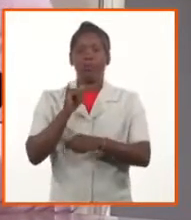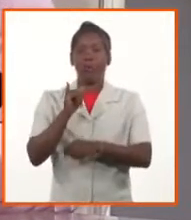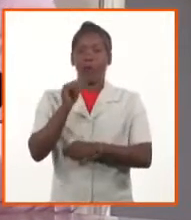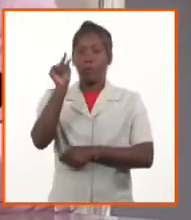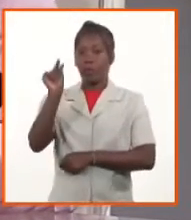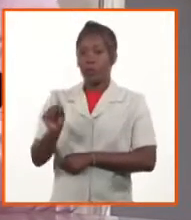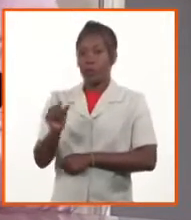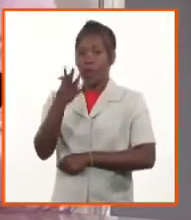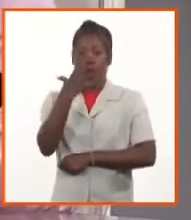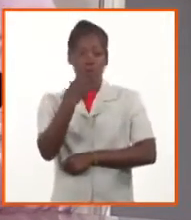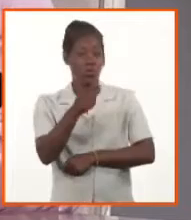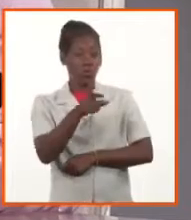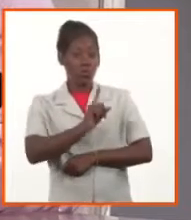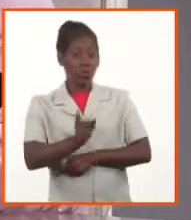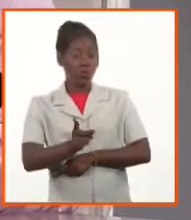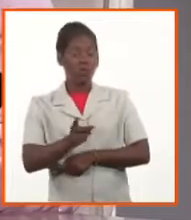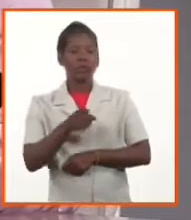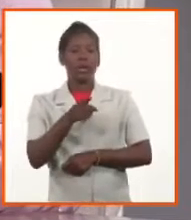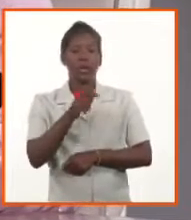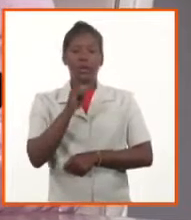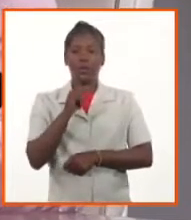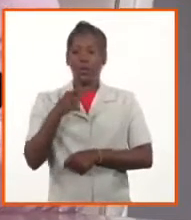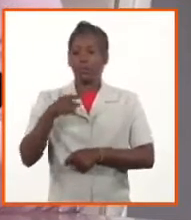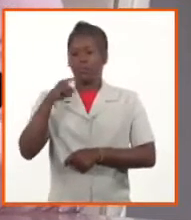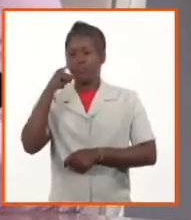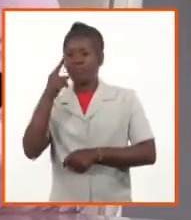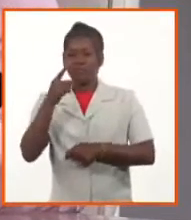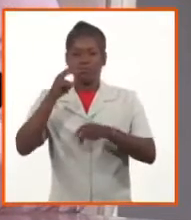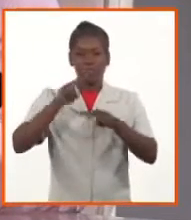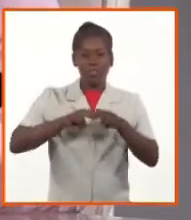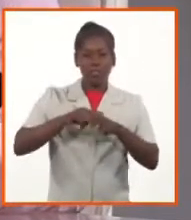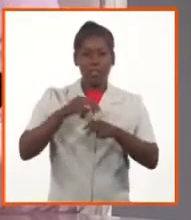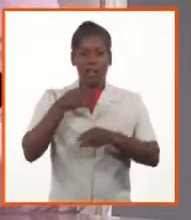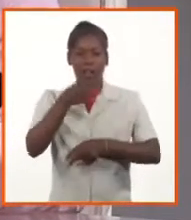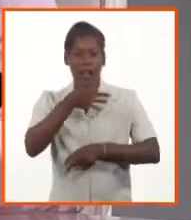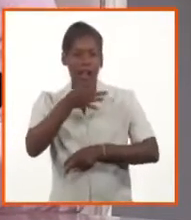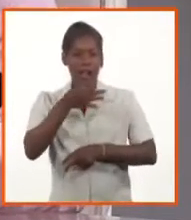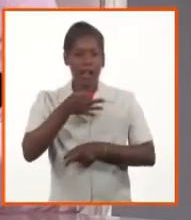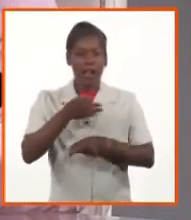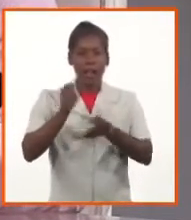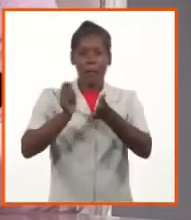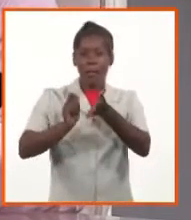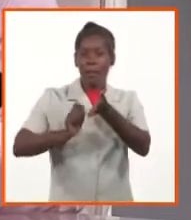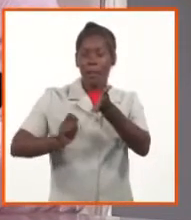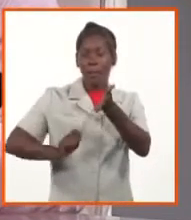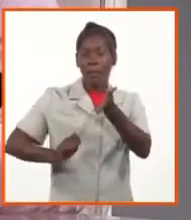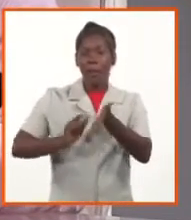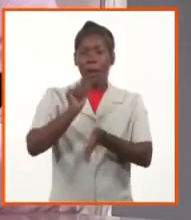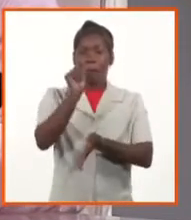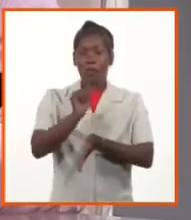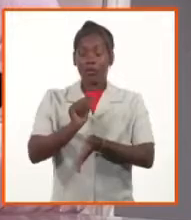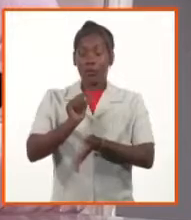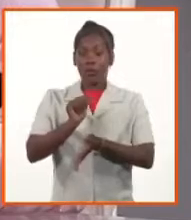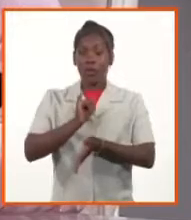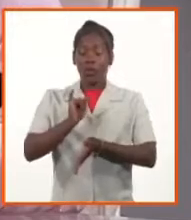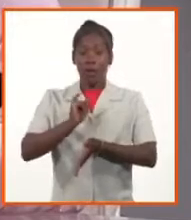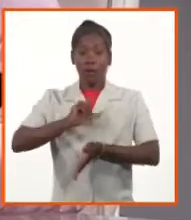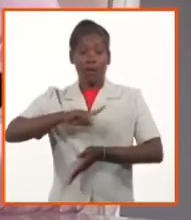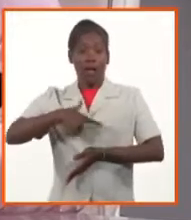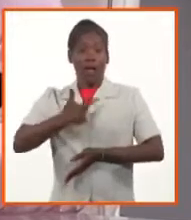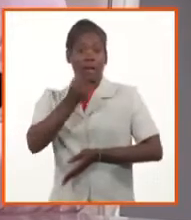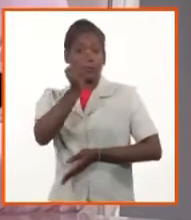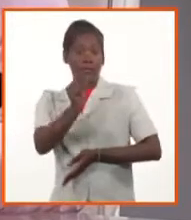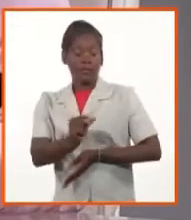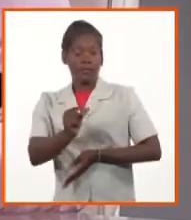dinámico hace al mismo tiempo que las masas se movilicen. O sea, que la crítica de arte trabaja directamente en la sociedad, hace que el